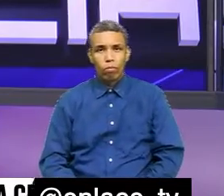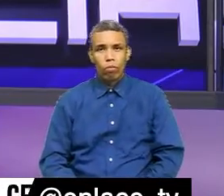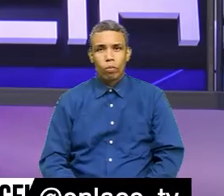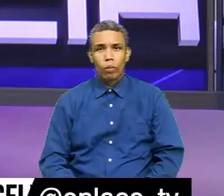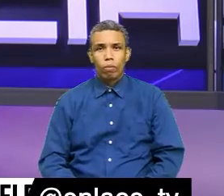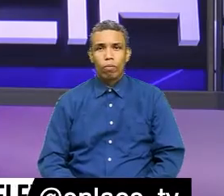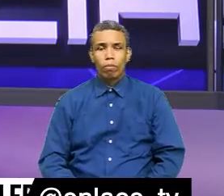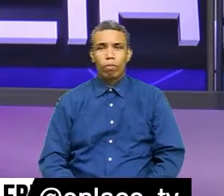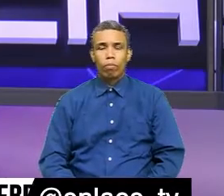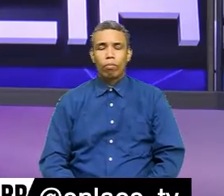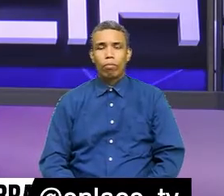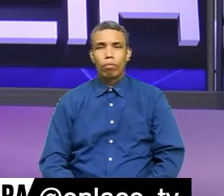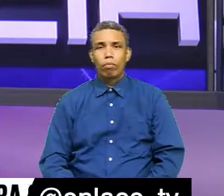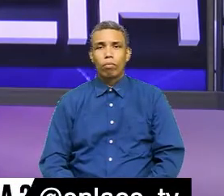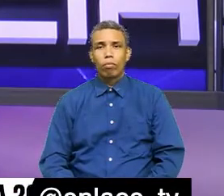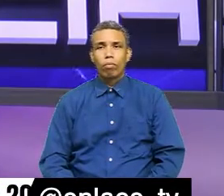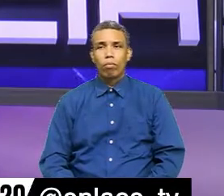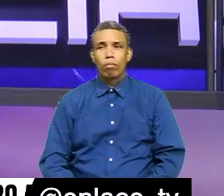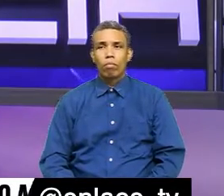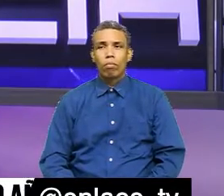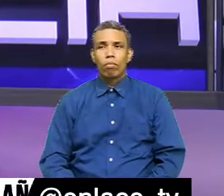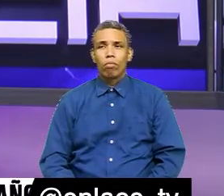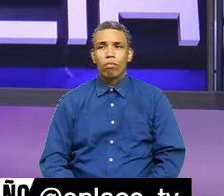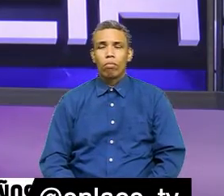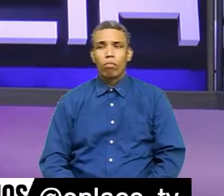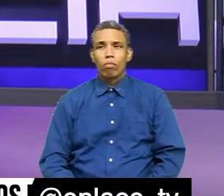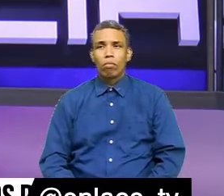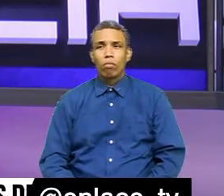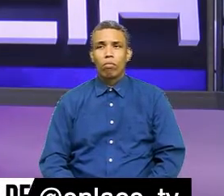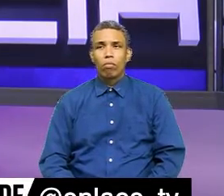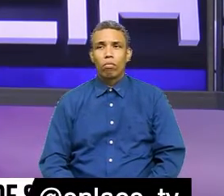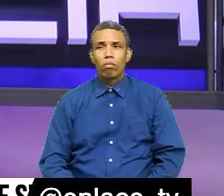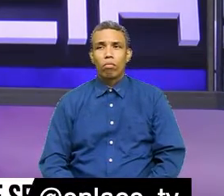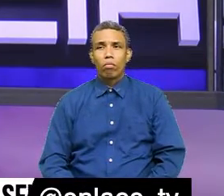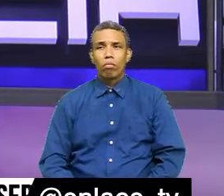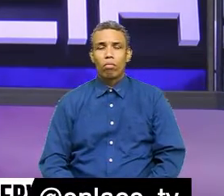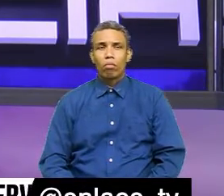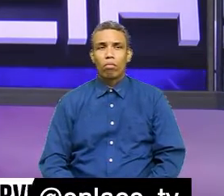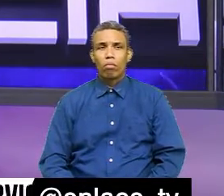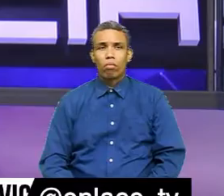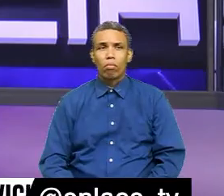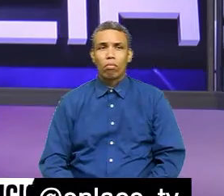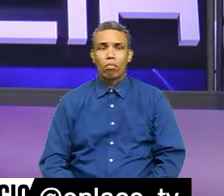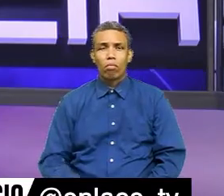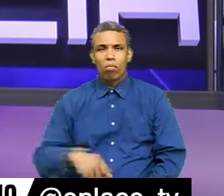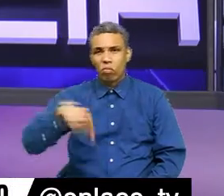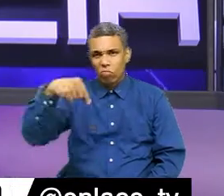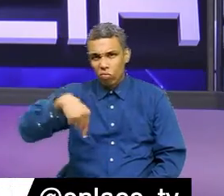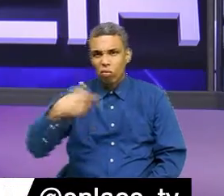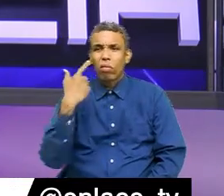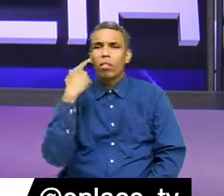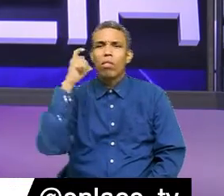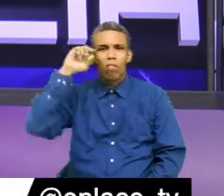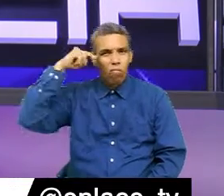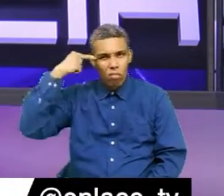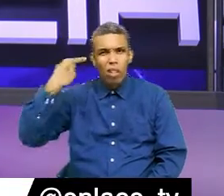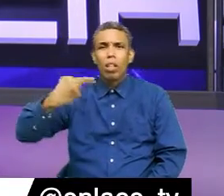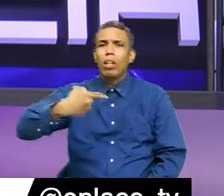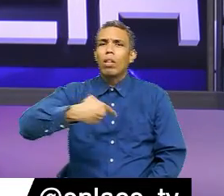Autoridades locales, departamentales y nacionales reactivaron en Barranca Bermeja la Mesa Intersectorial por la Vida y la Paz. Paula Gaviria,